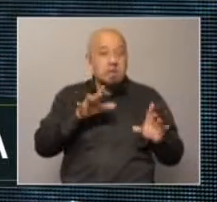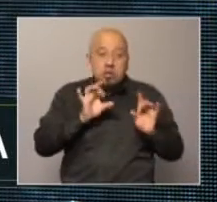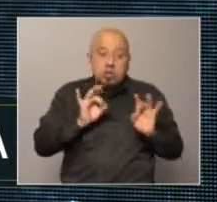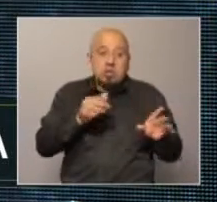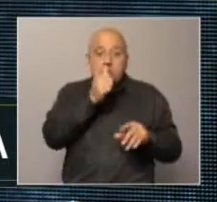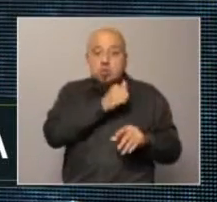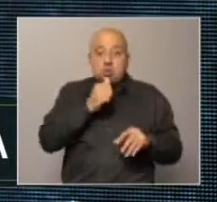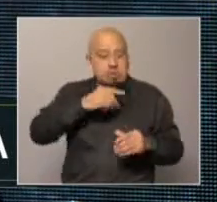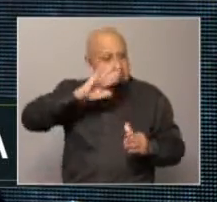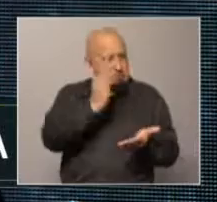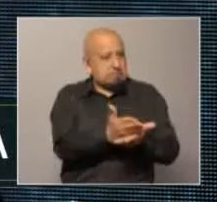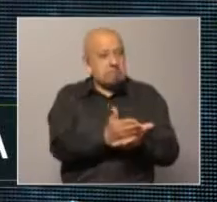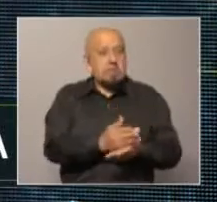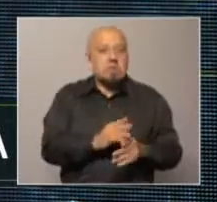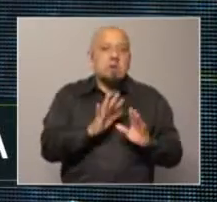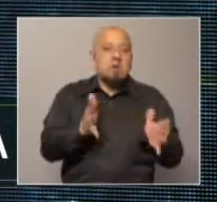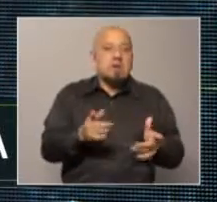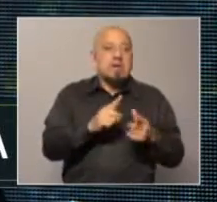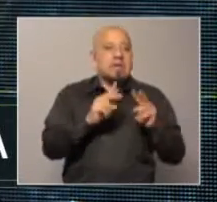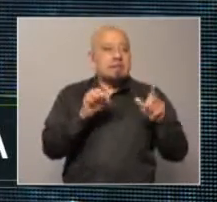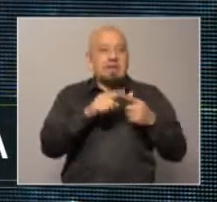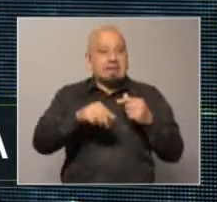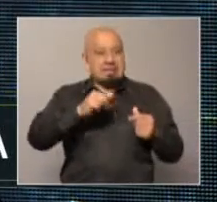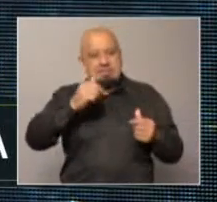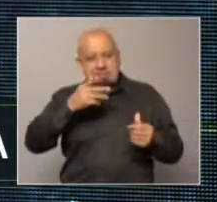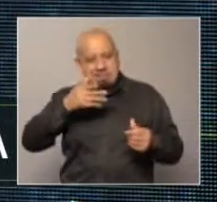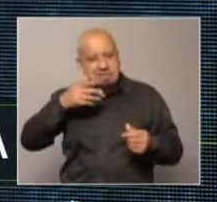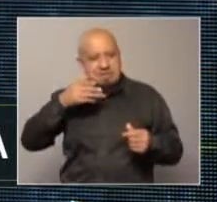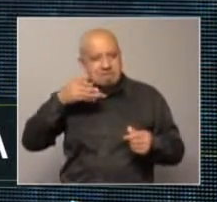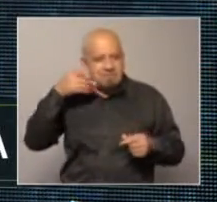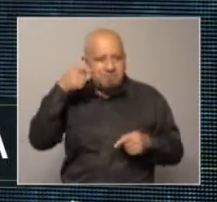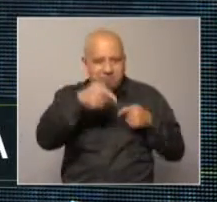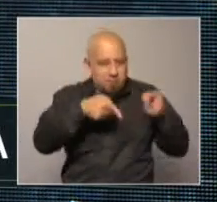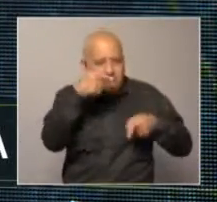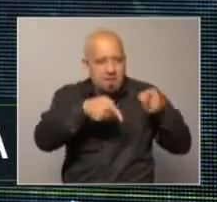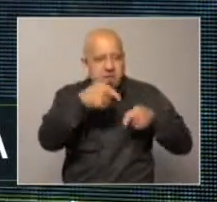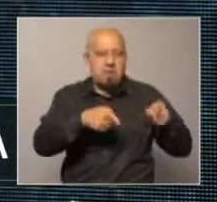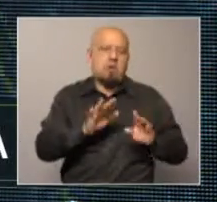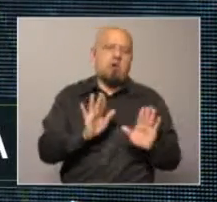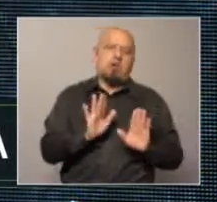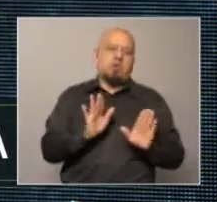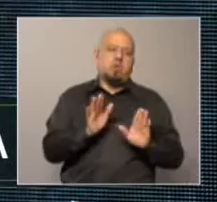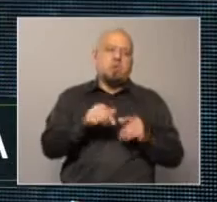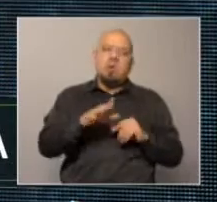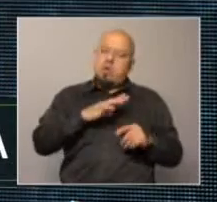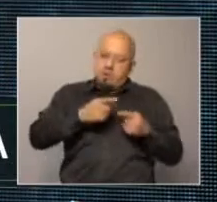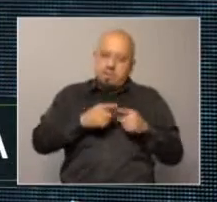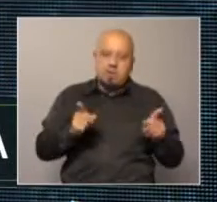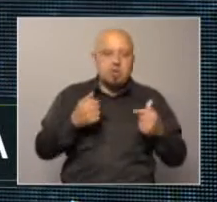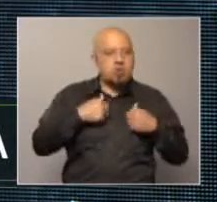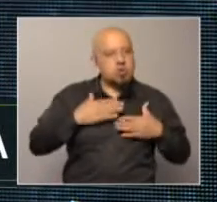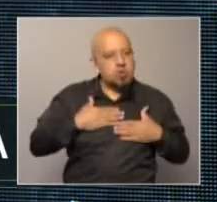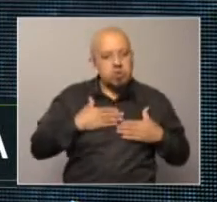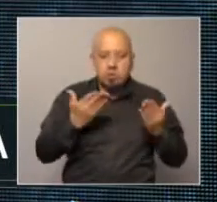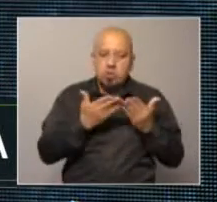fuerte en la sociedad, ¿no? Esto de la letra con sangre entra, que juega muy fuerte. Me parece que en lo que nosotros hemos estudiado